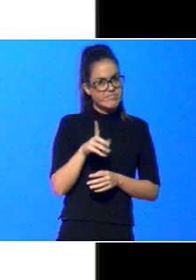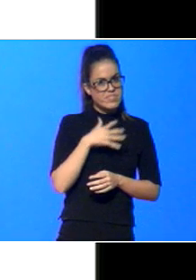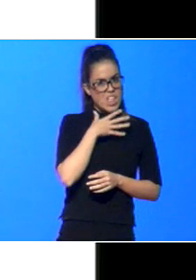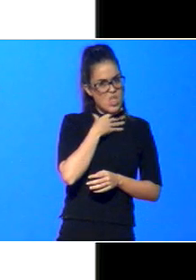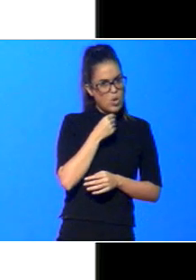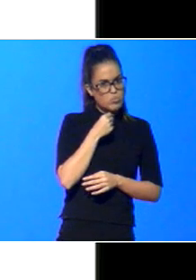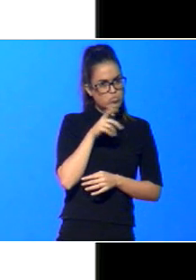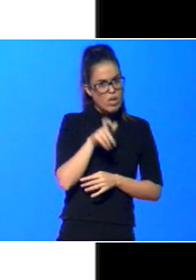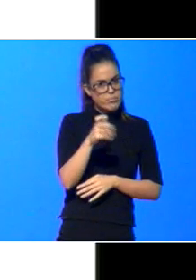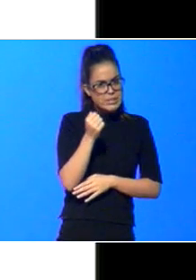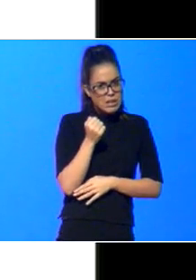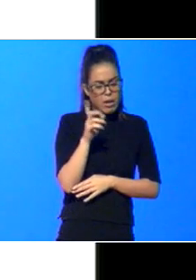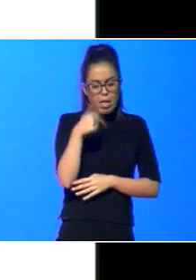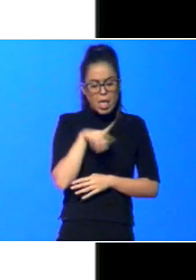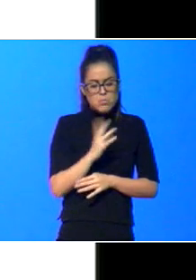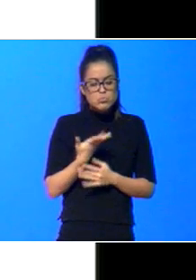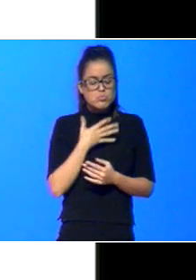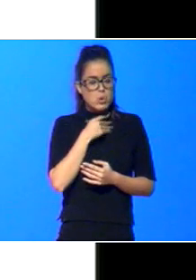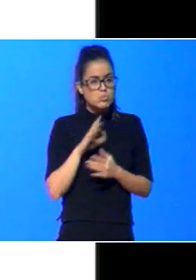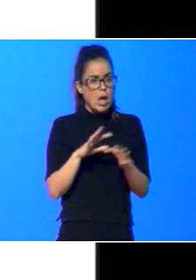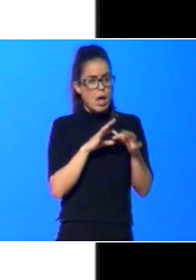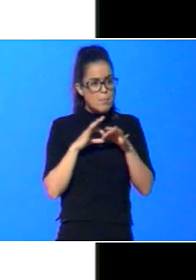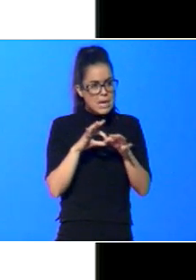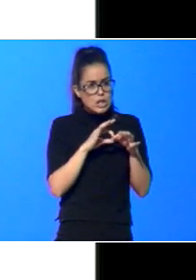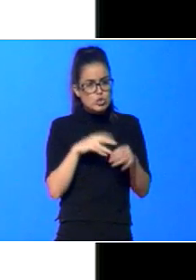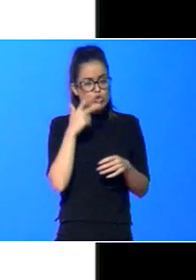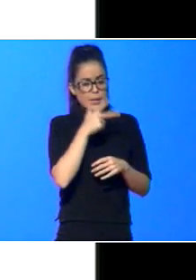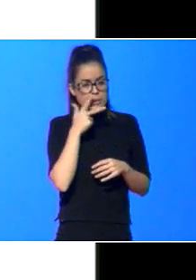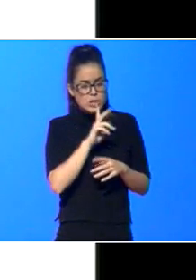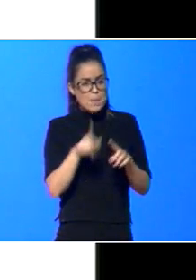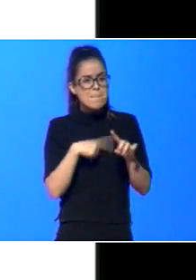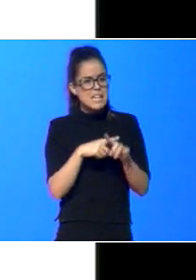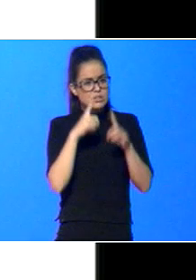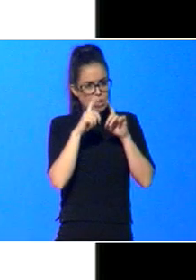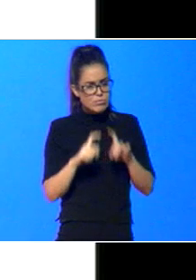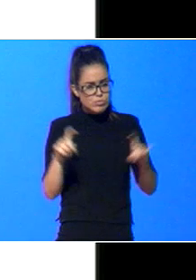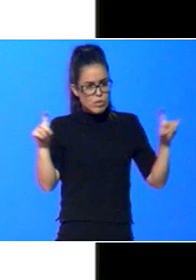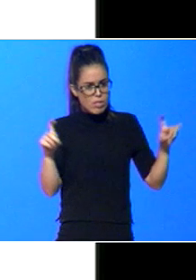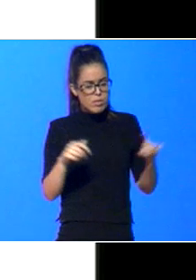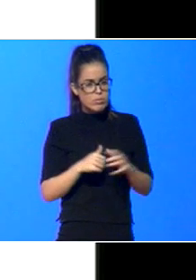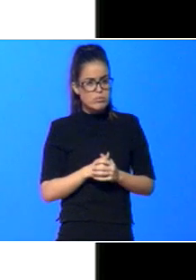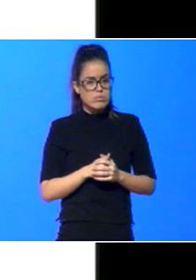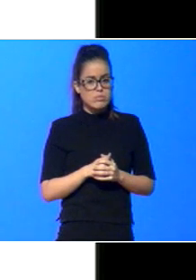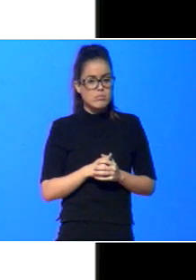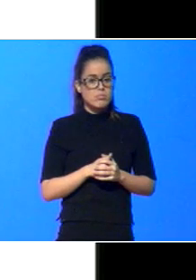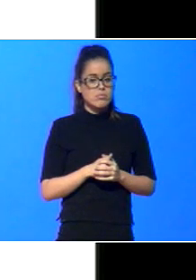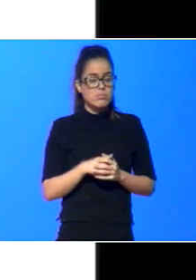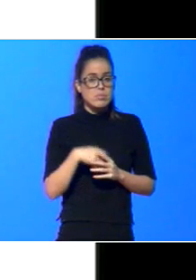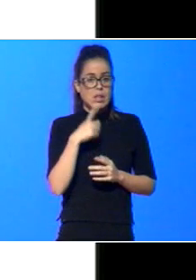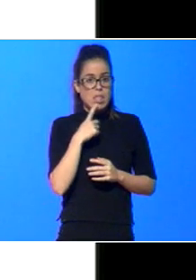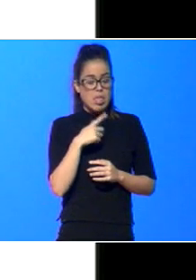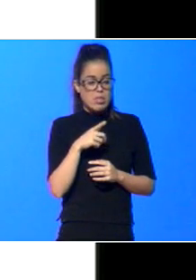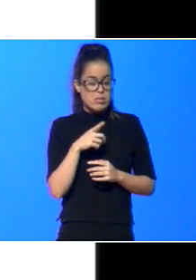por lo que le gusta estar con sus amigos, tanto en la Ikastola como bueno, en la fundación, y cómo ella ahí separa un poco lo que consigue en un sitio, lo que